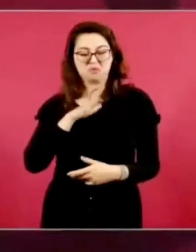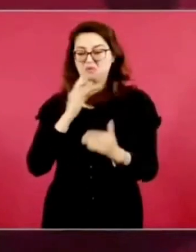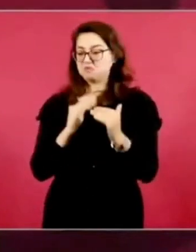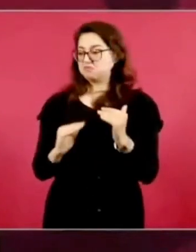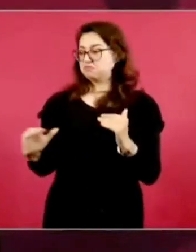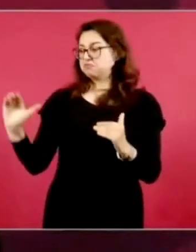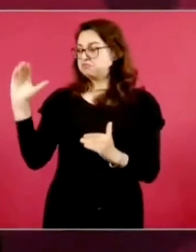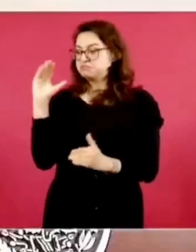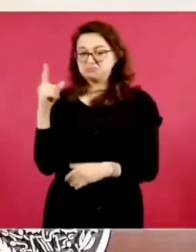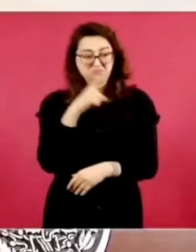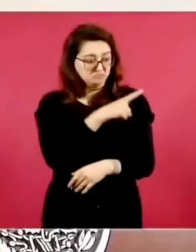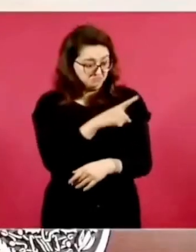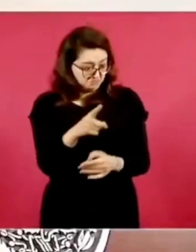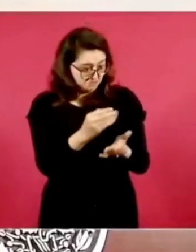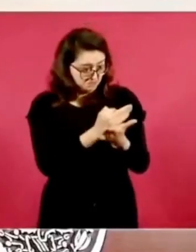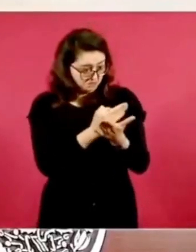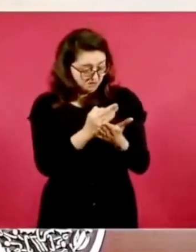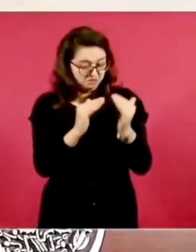los mexicanos,